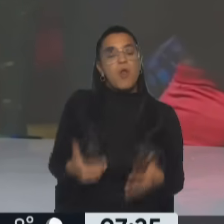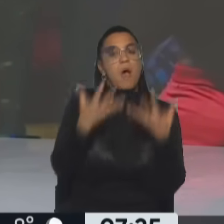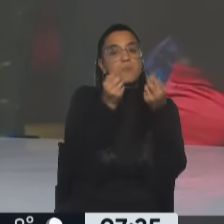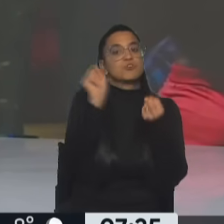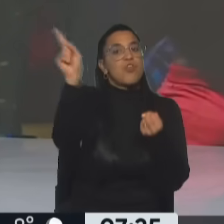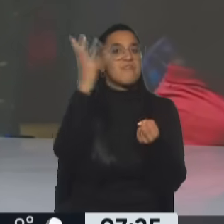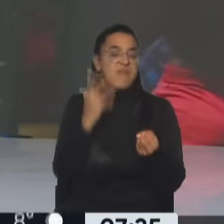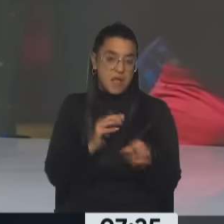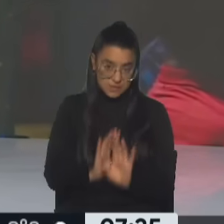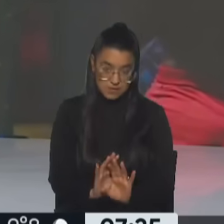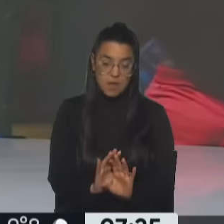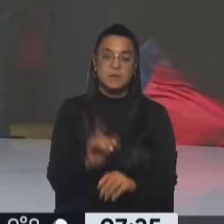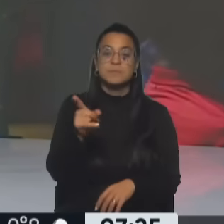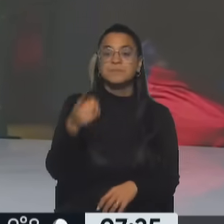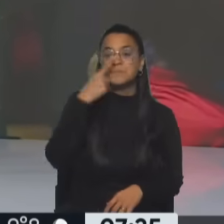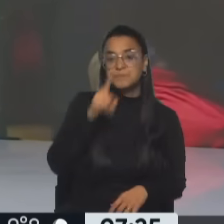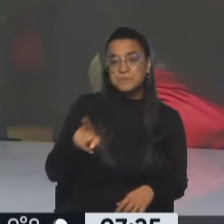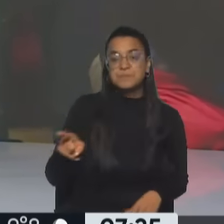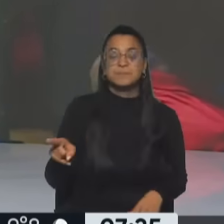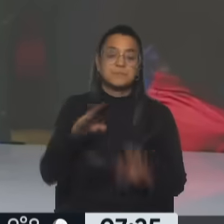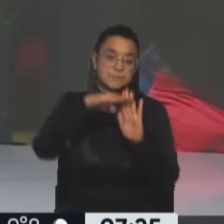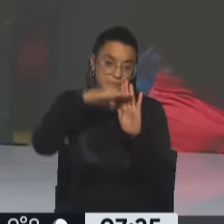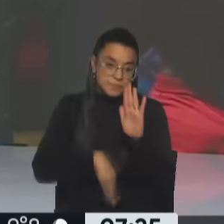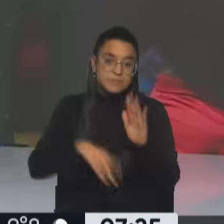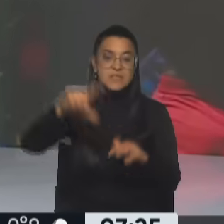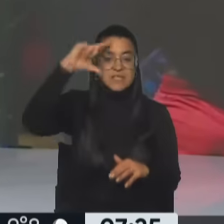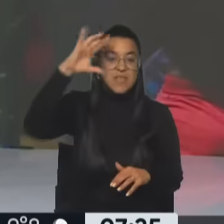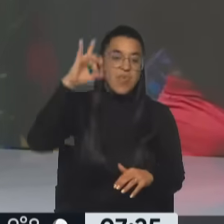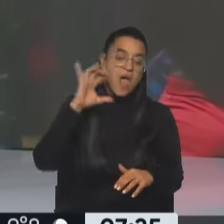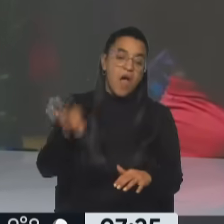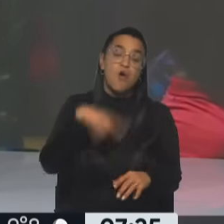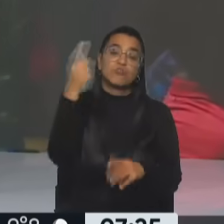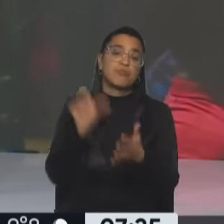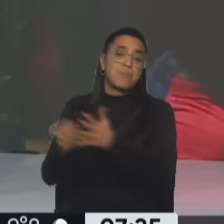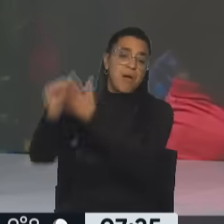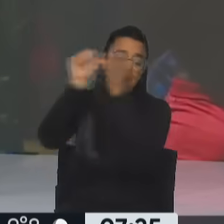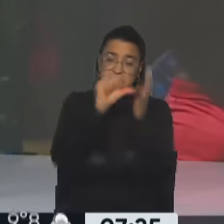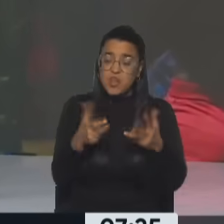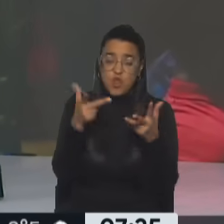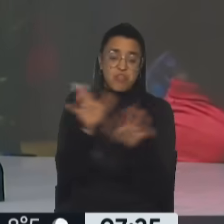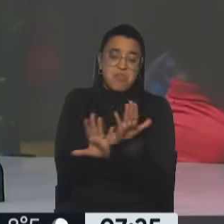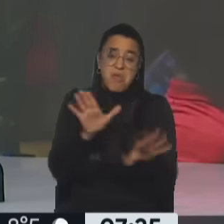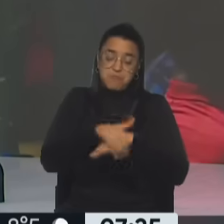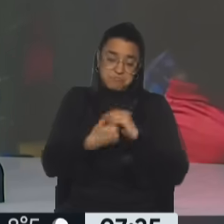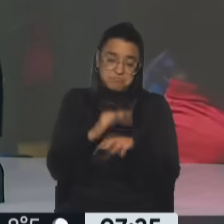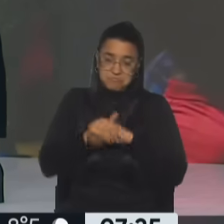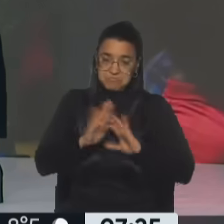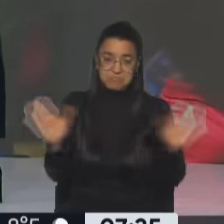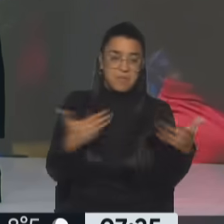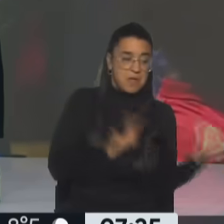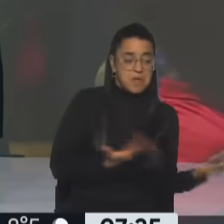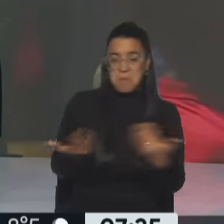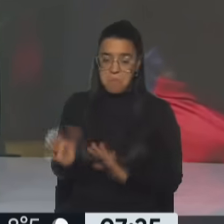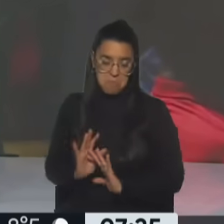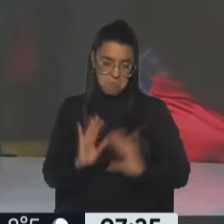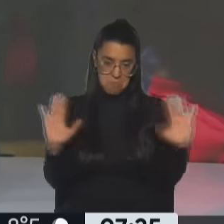por Francia. Y por último, bueno, tenemos el resto de la CDAO, son países que no han planteado ninguna postura específica respecto de una